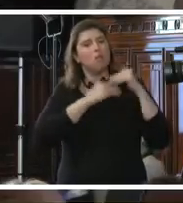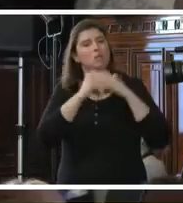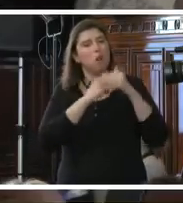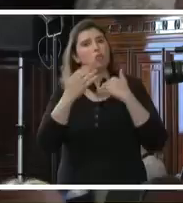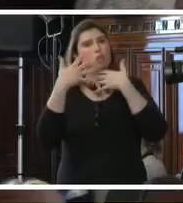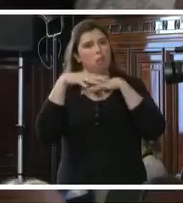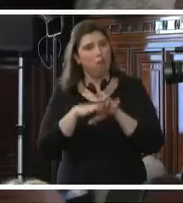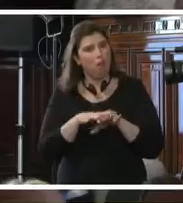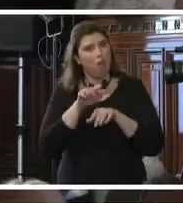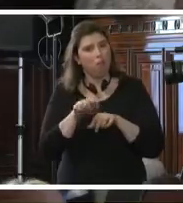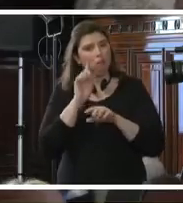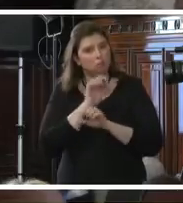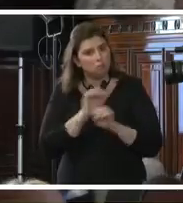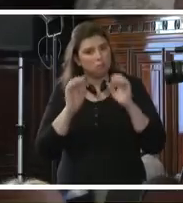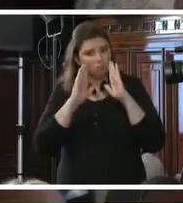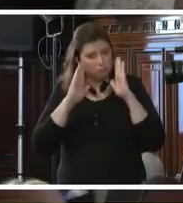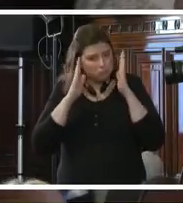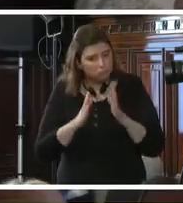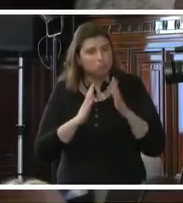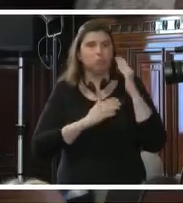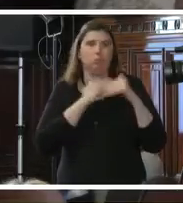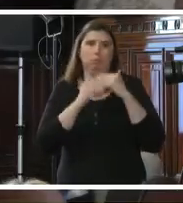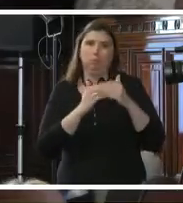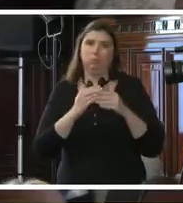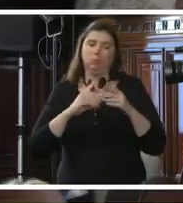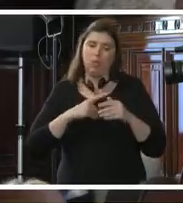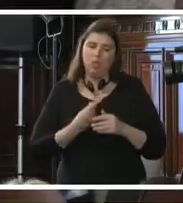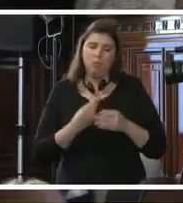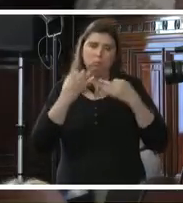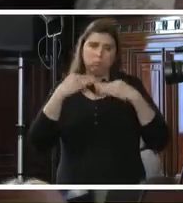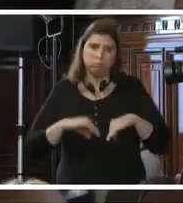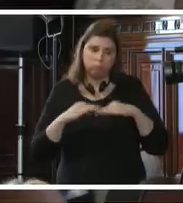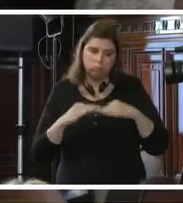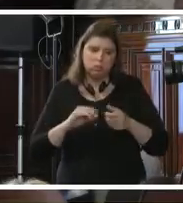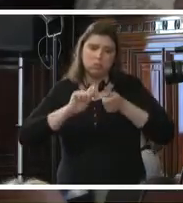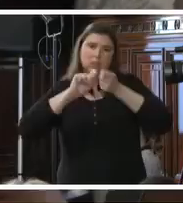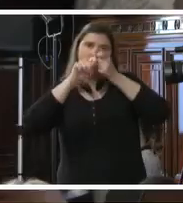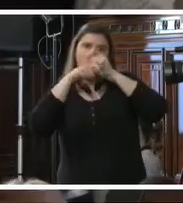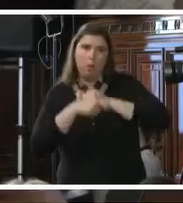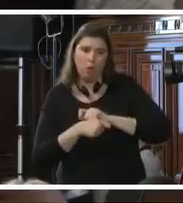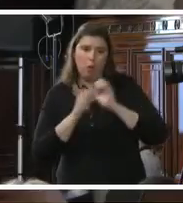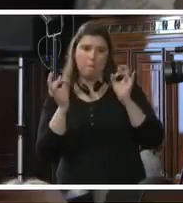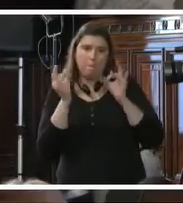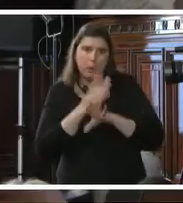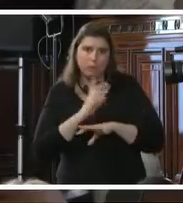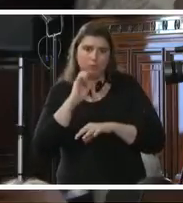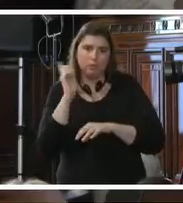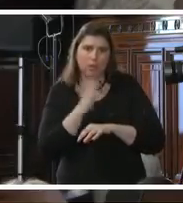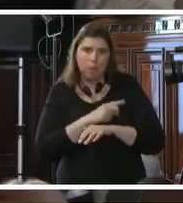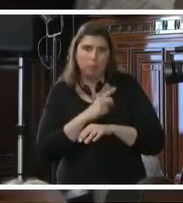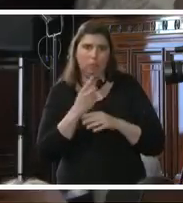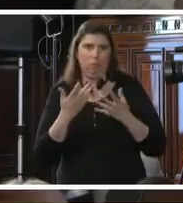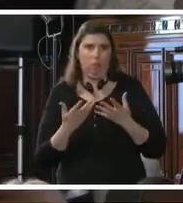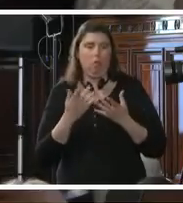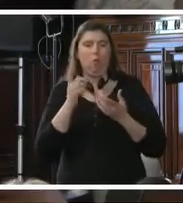acción inmediatas que contribuyan a una reparación digna y transformadora para que sea pronta, las mismas que no deben